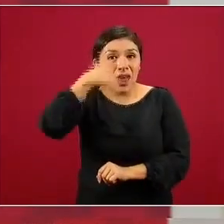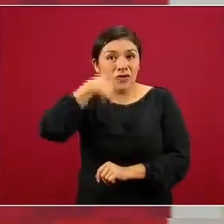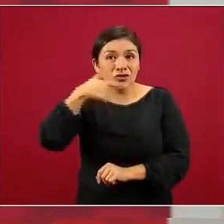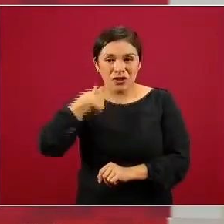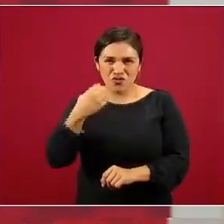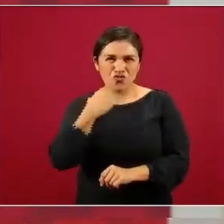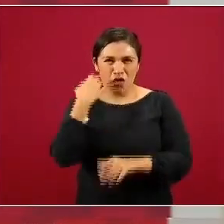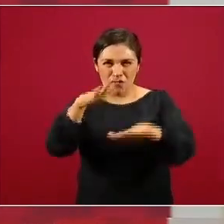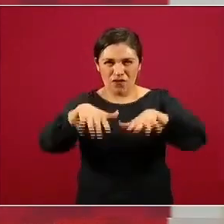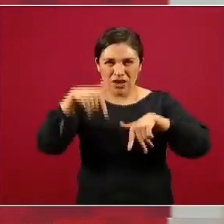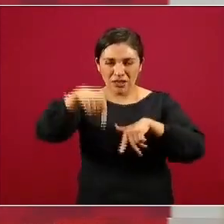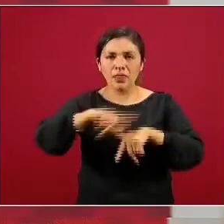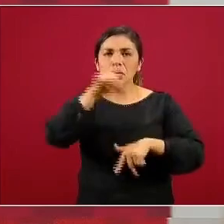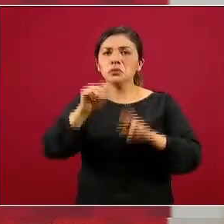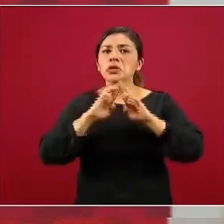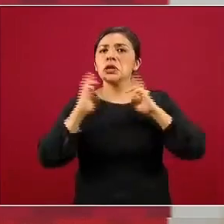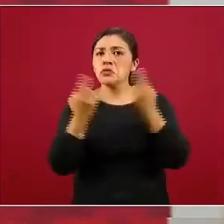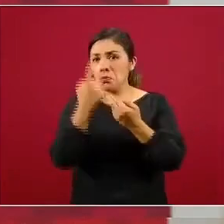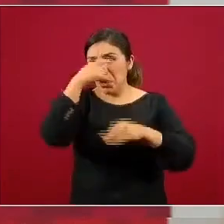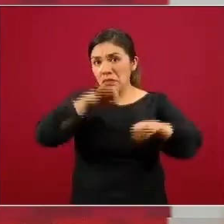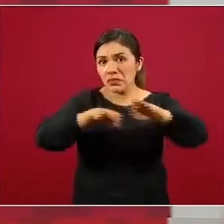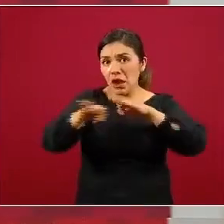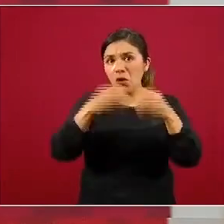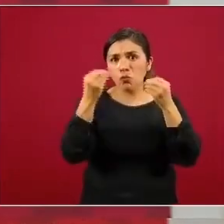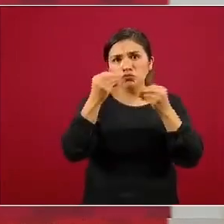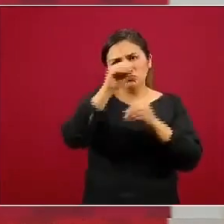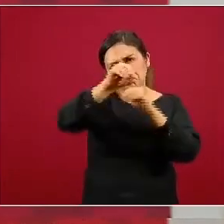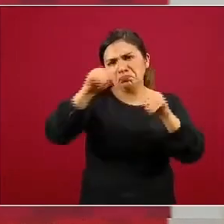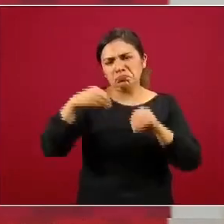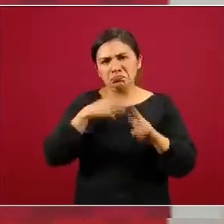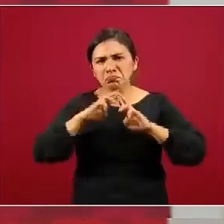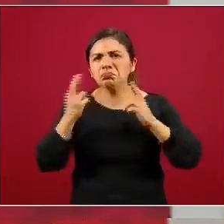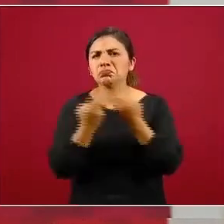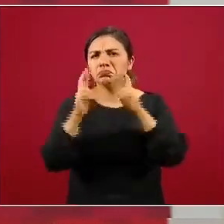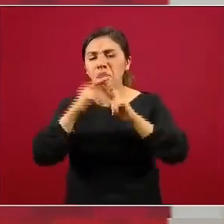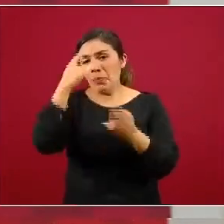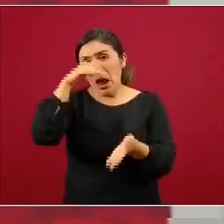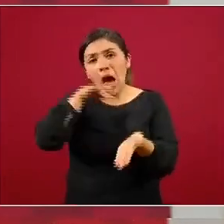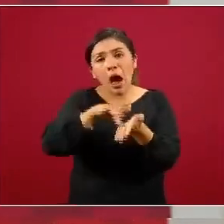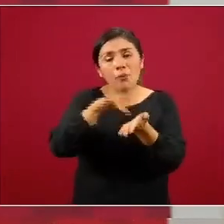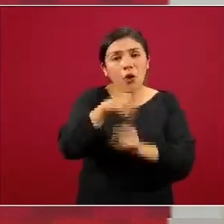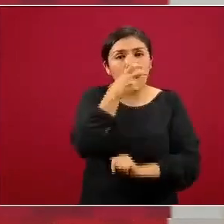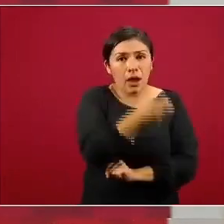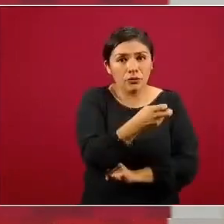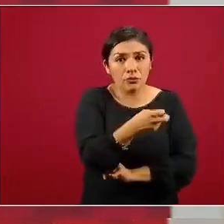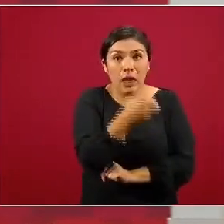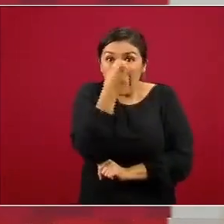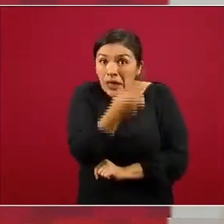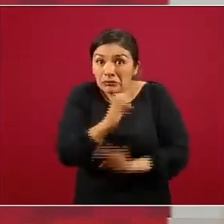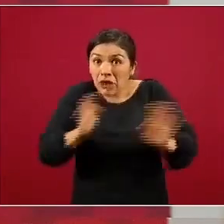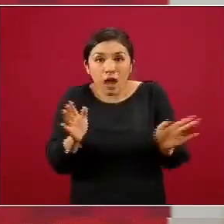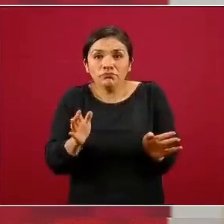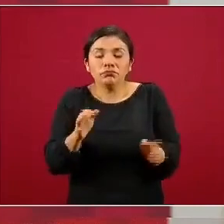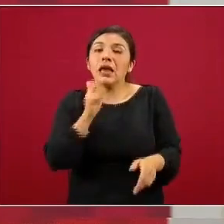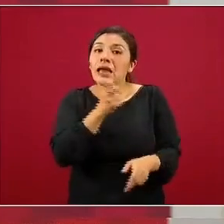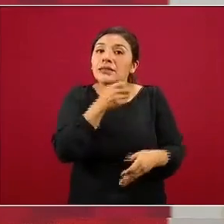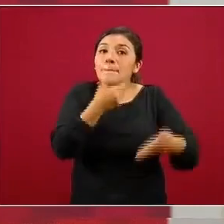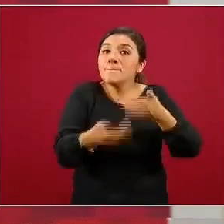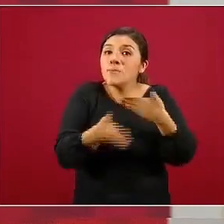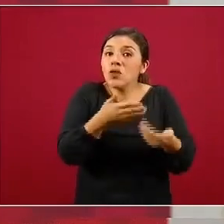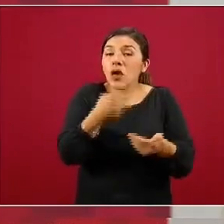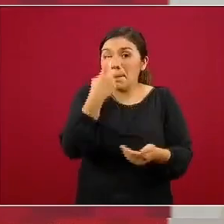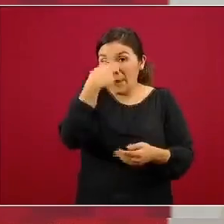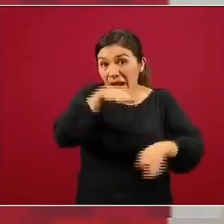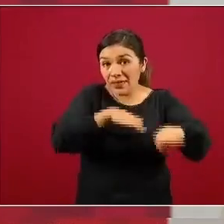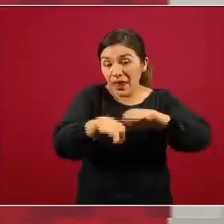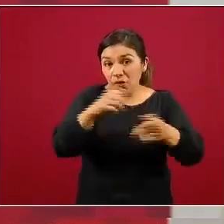después de la conferencia, una reunión de trabajo de varias que hemos tenido para apoyar esto. Y no solo eso, sino que el modelo